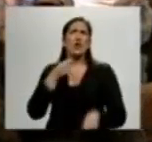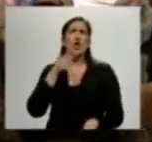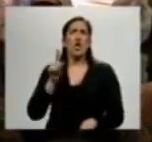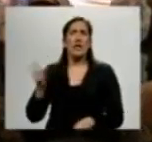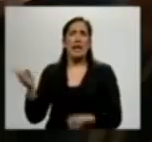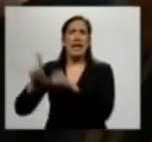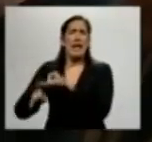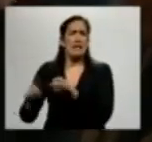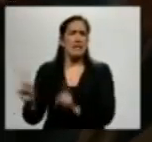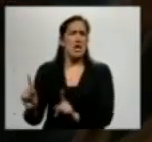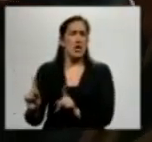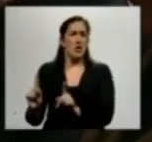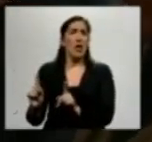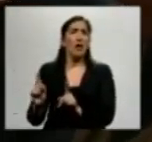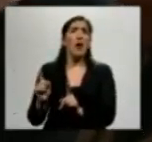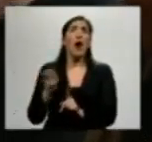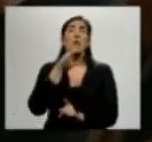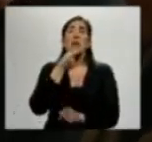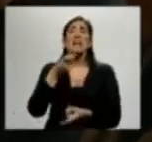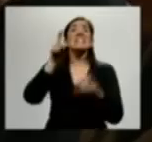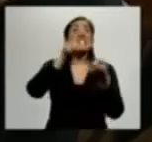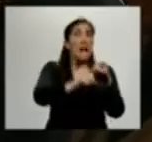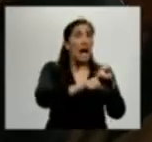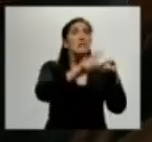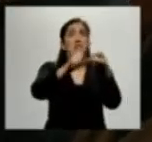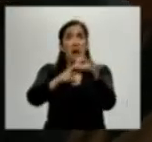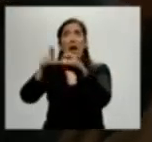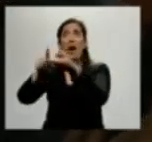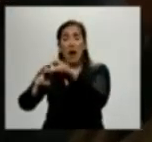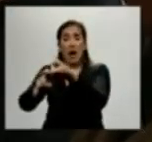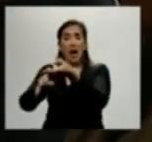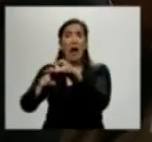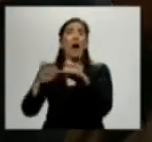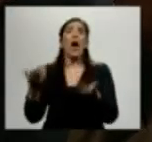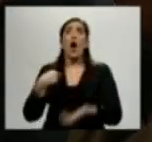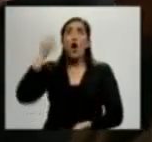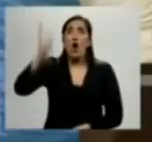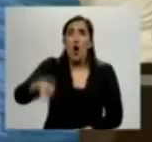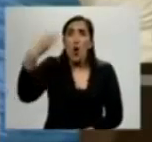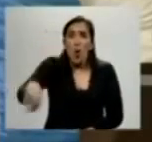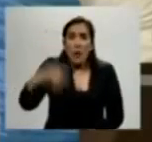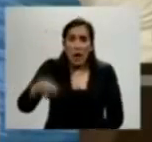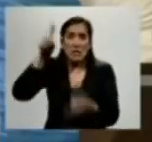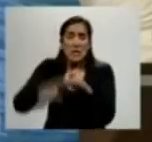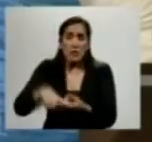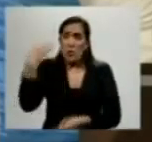para casarse se necesitan que se casen los demás y nadie puede obligar. Y creo que